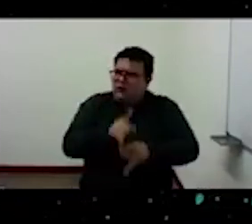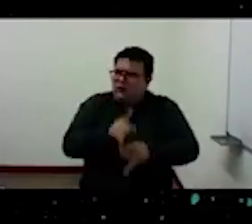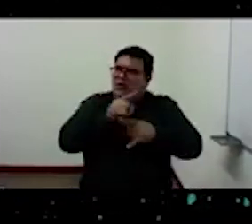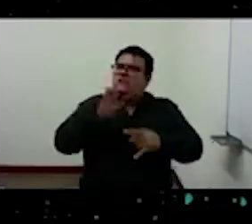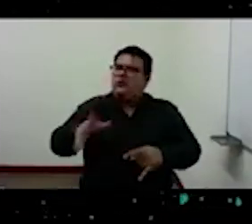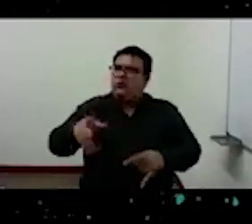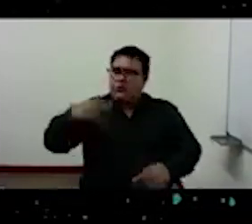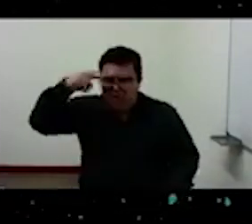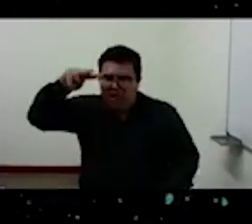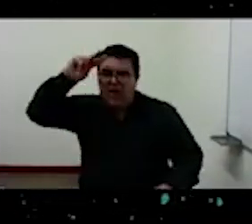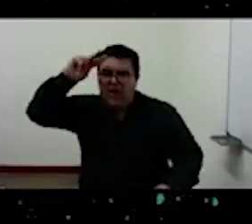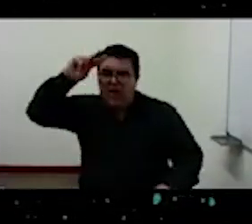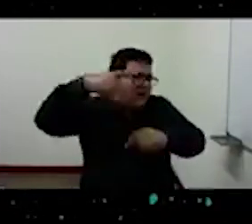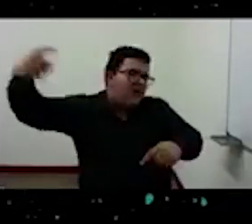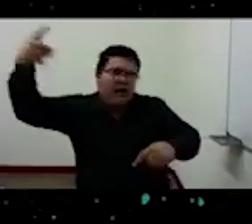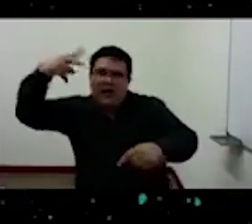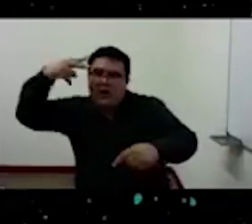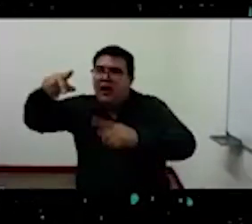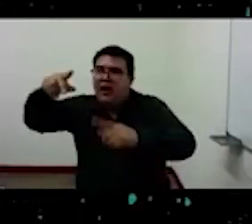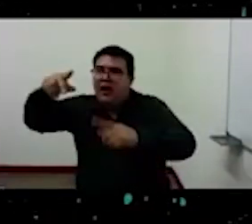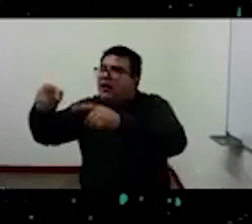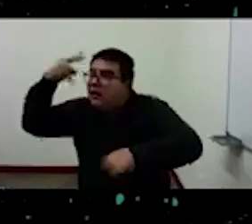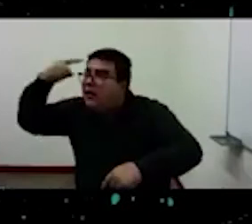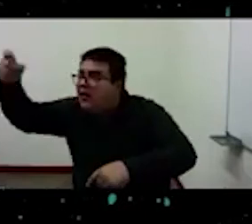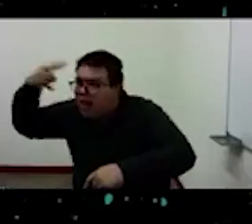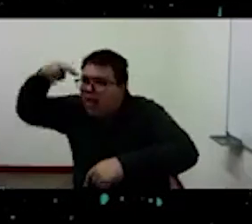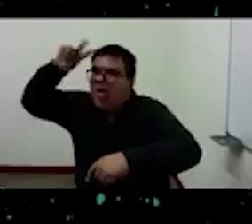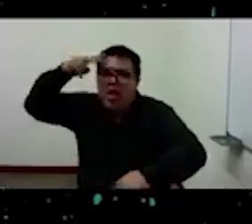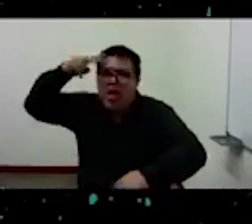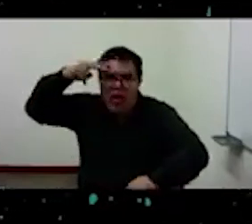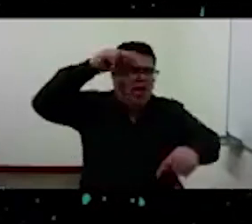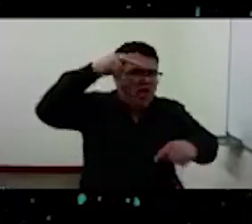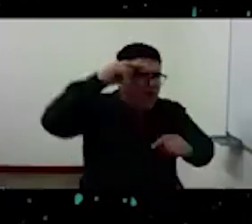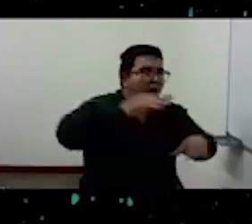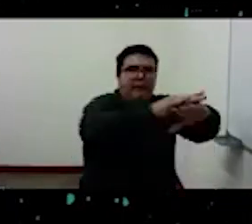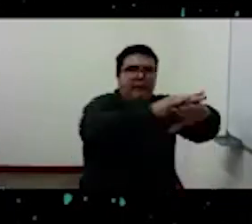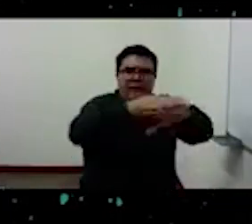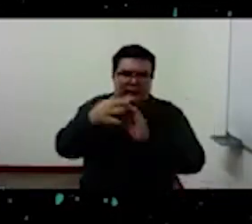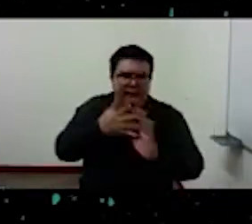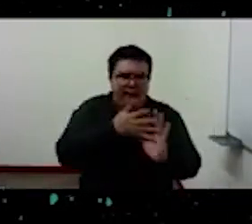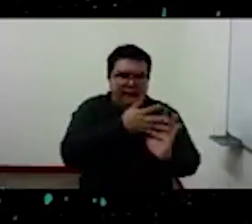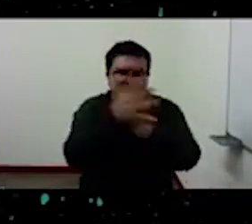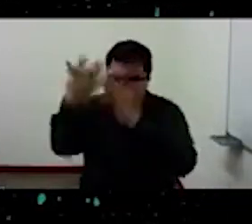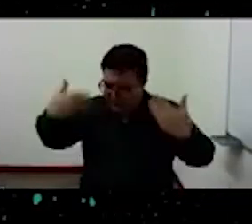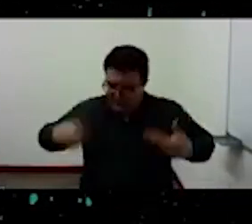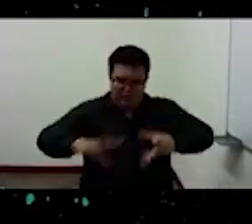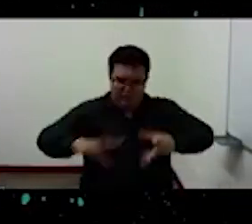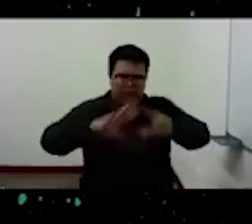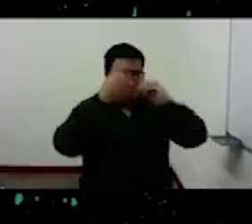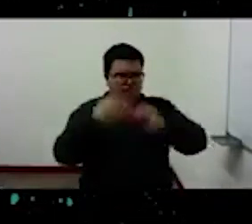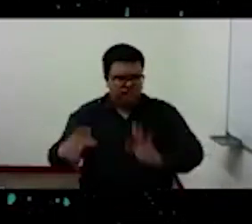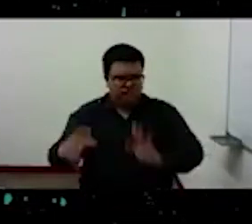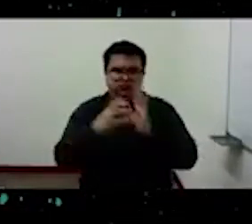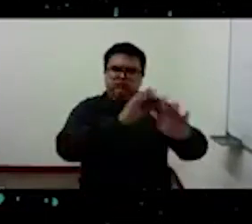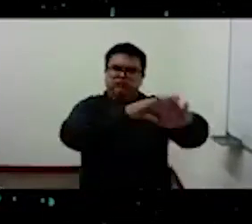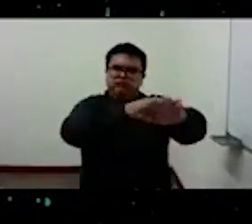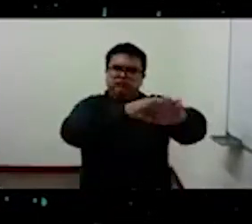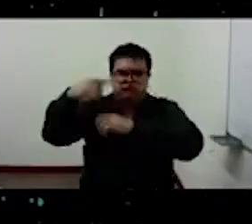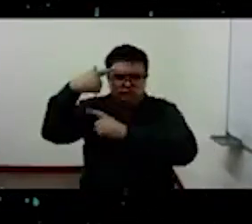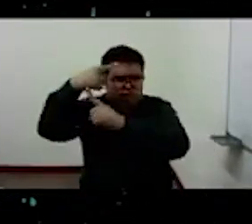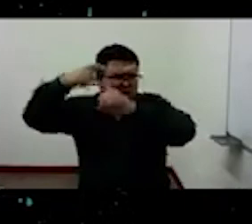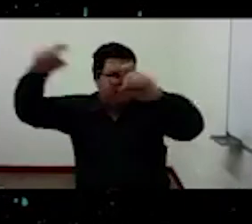los sueños, que revela al coro su estado dionisíaco por esta apariencia simbólica. Pero en realidad este héroe es